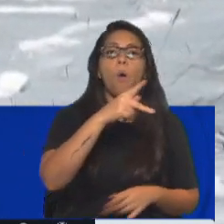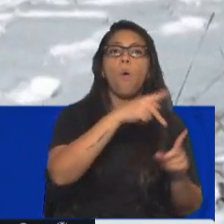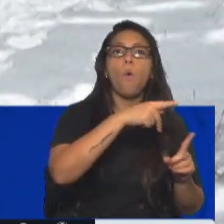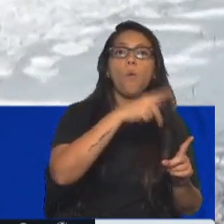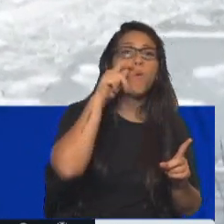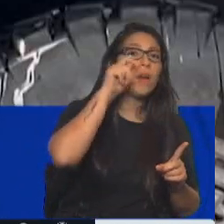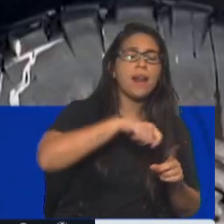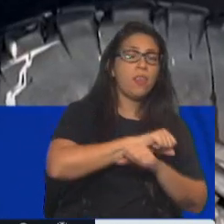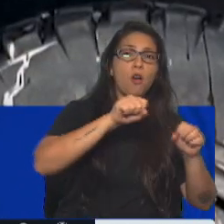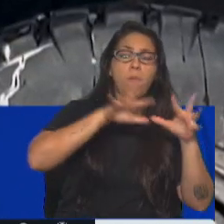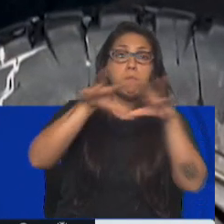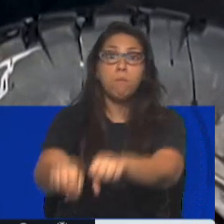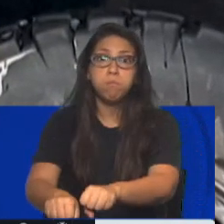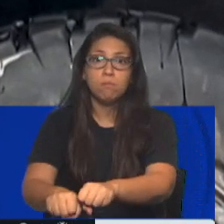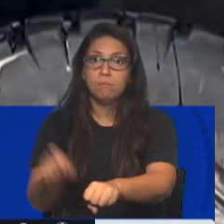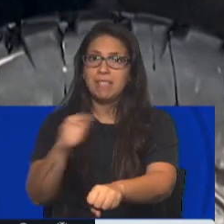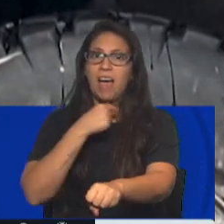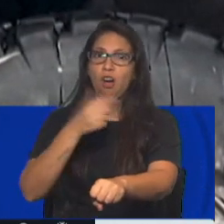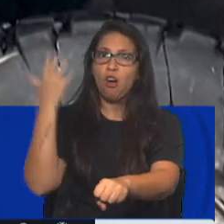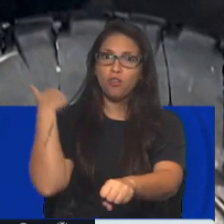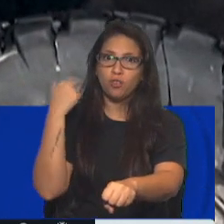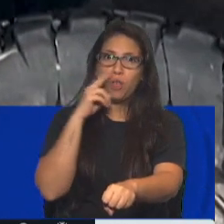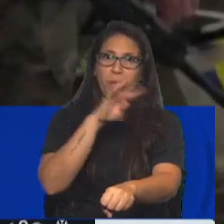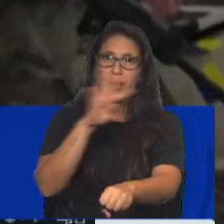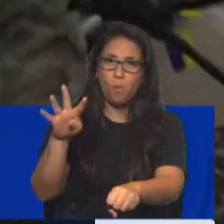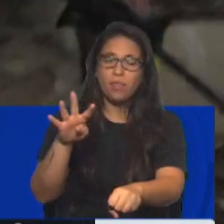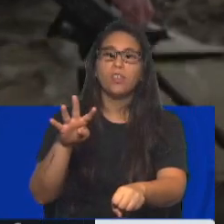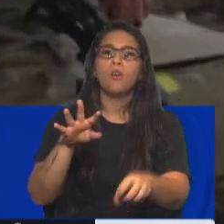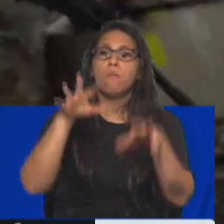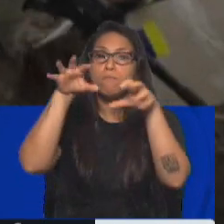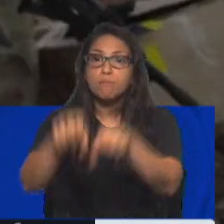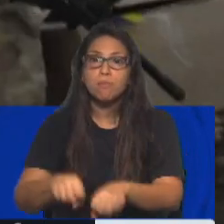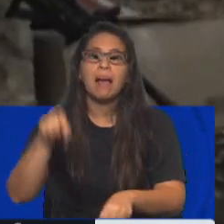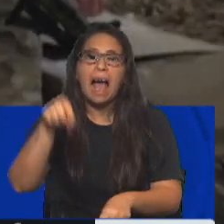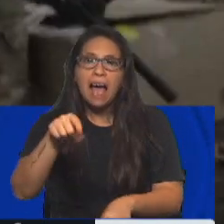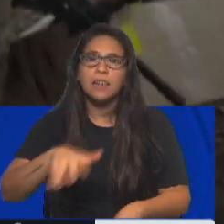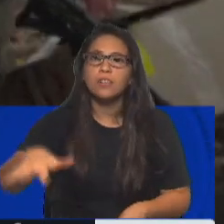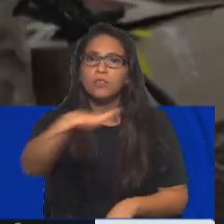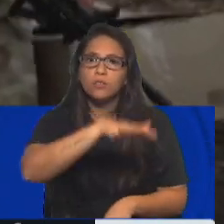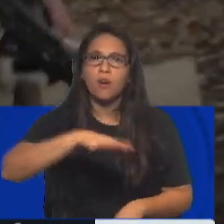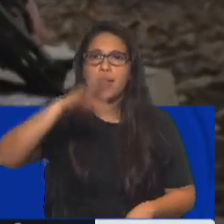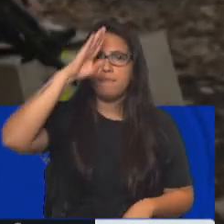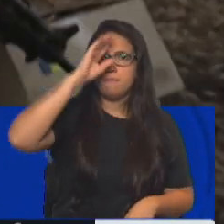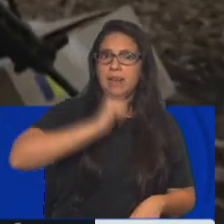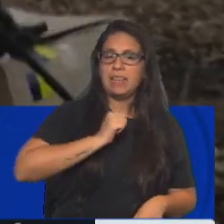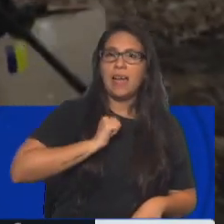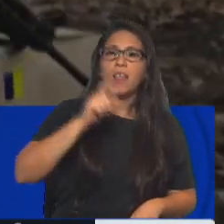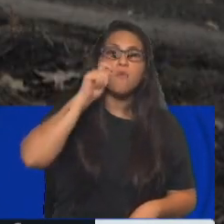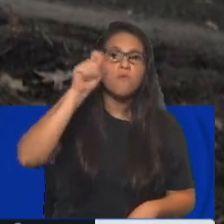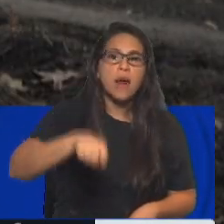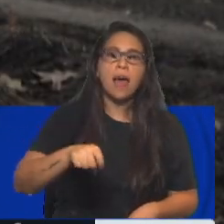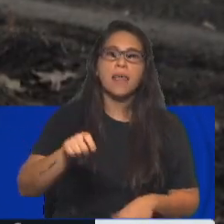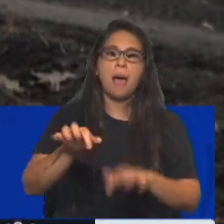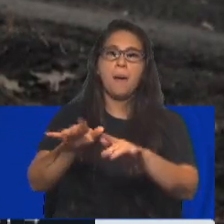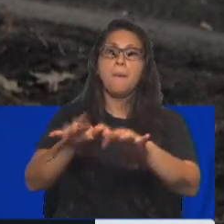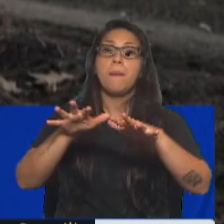forma sorpresiva en agosto de 2024. Allí las fuerzas ucranianas están retrocediendo y están a punto